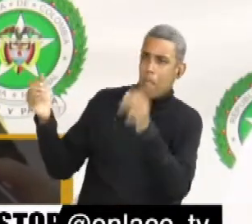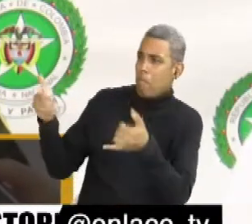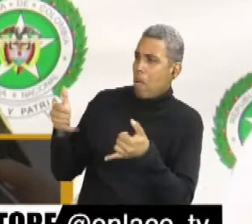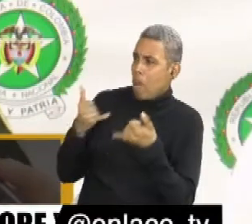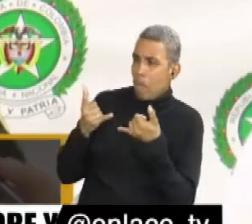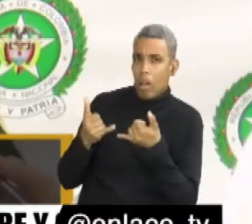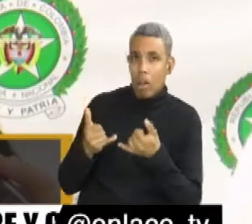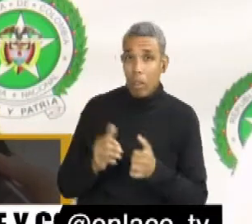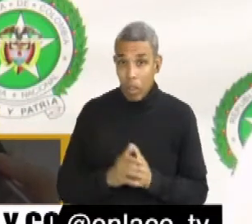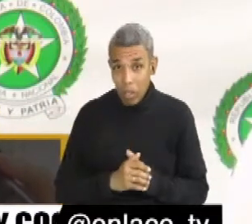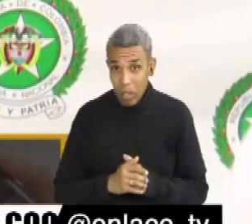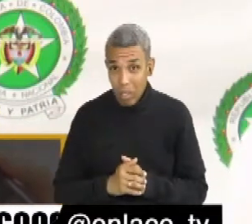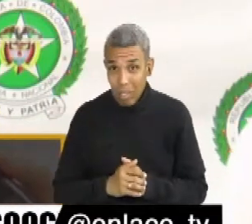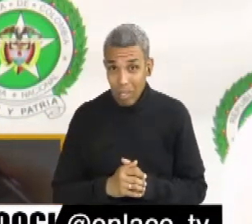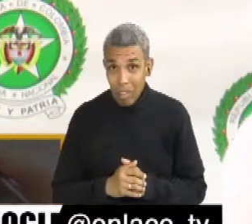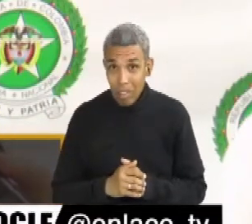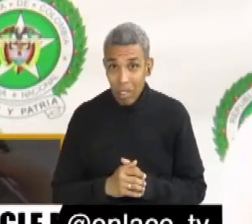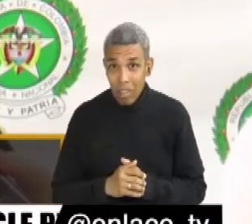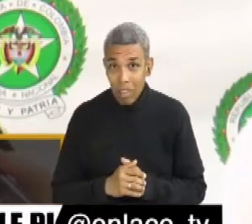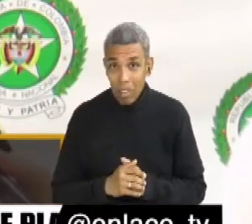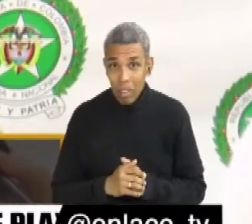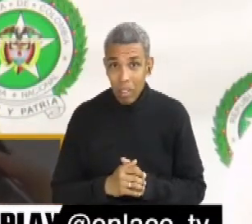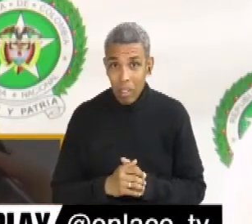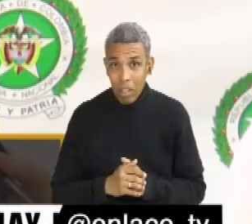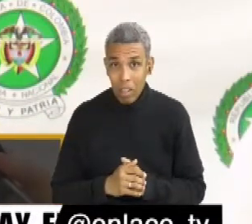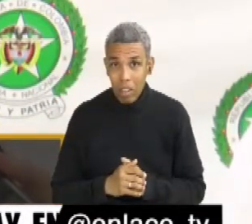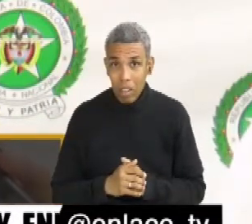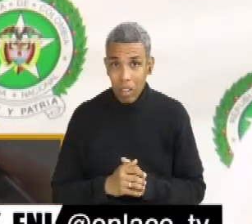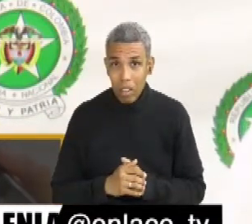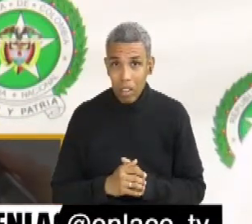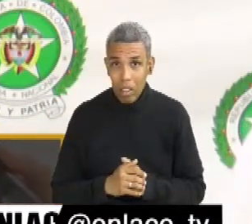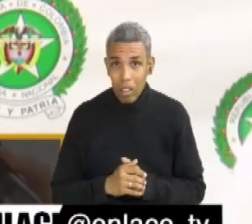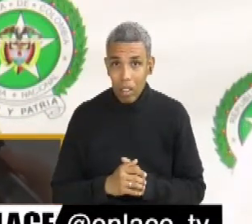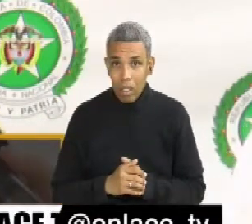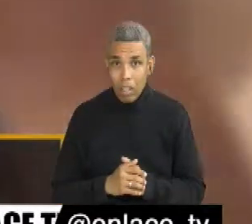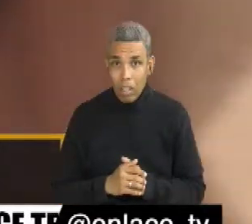encontraba detenido, que debía